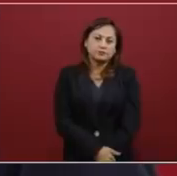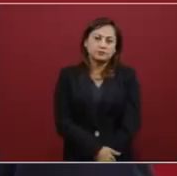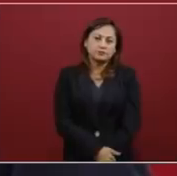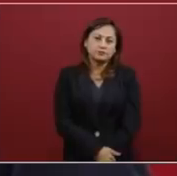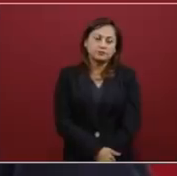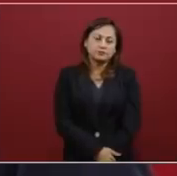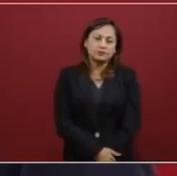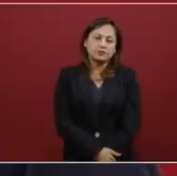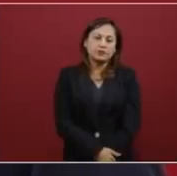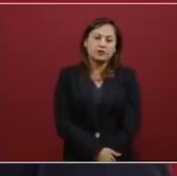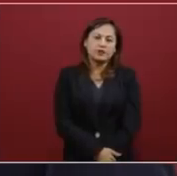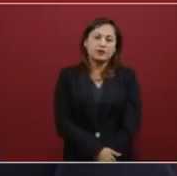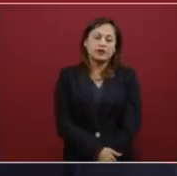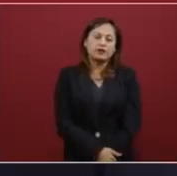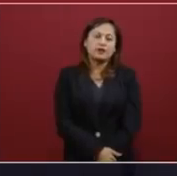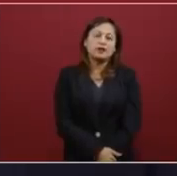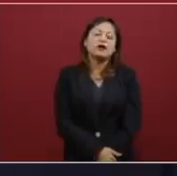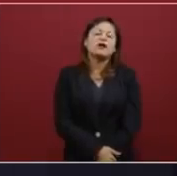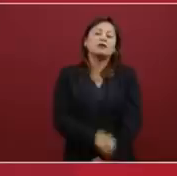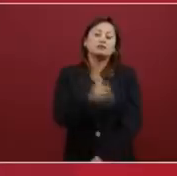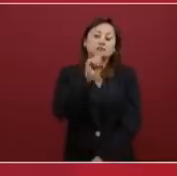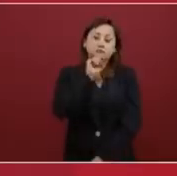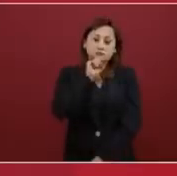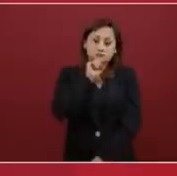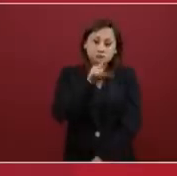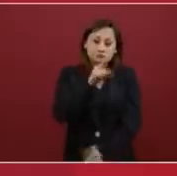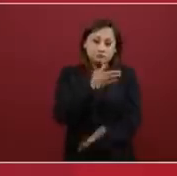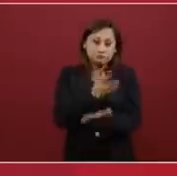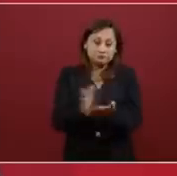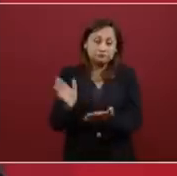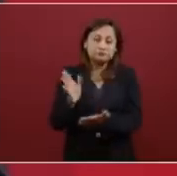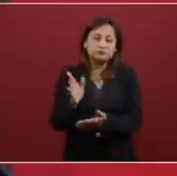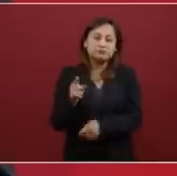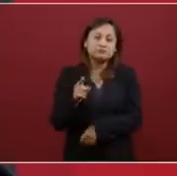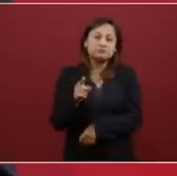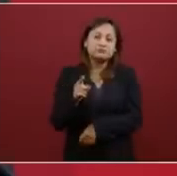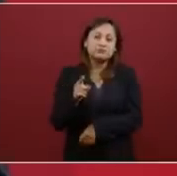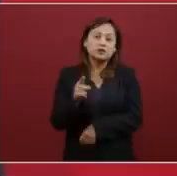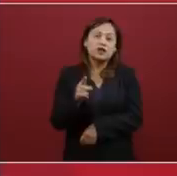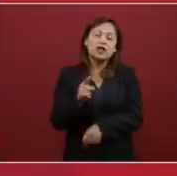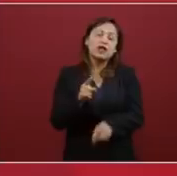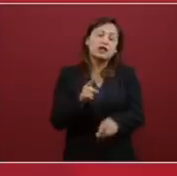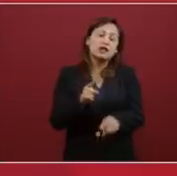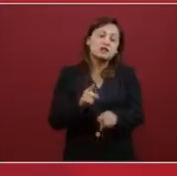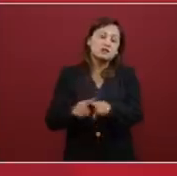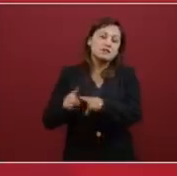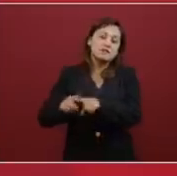Primero eso. Y luego, pues, nuestros adversarios